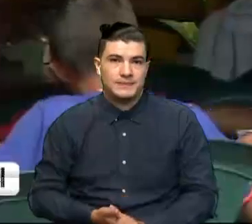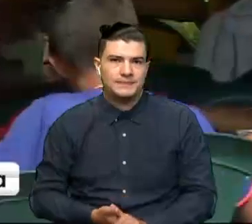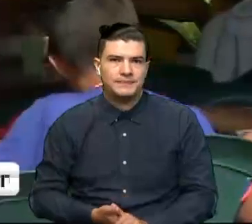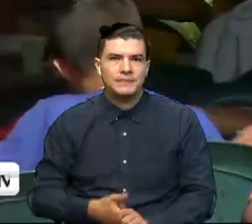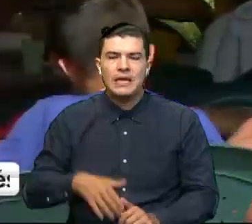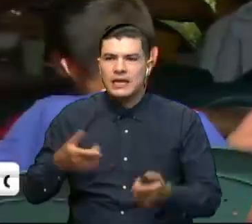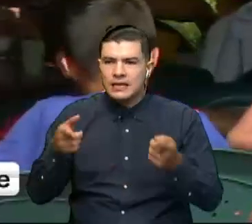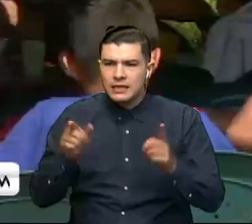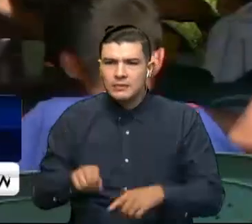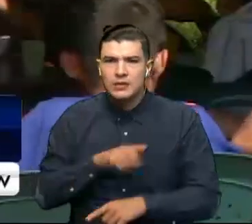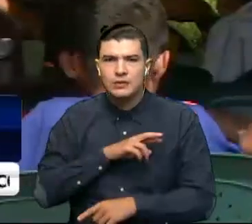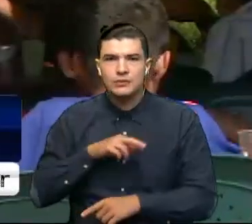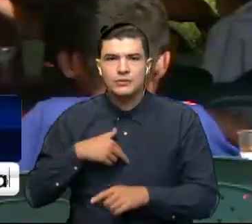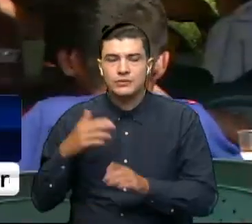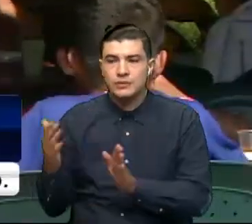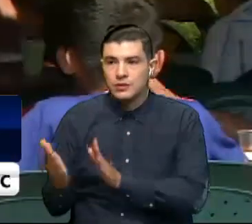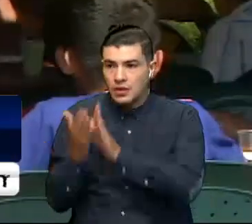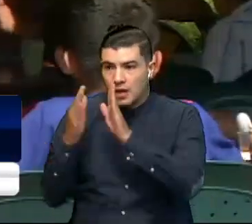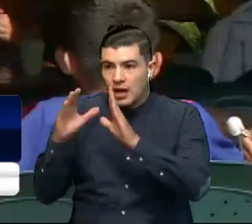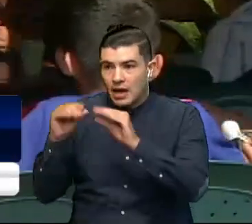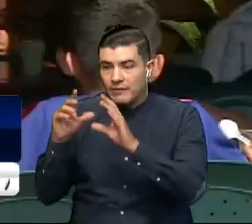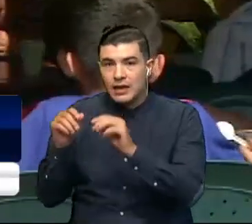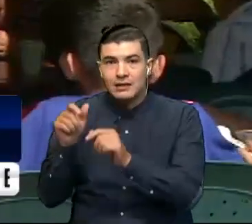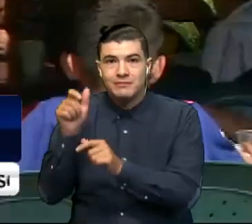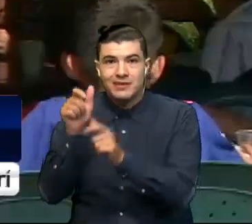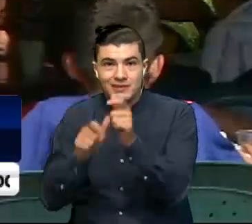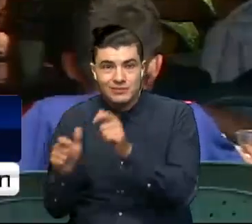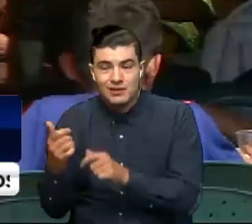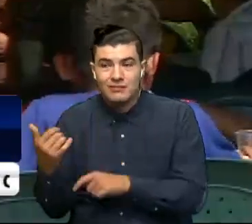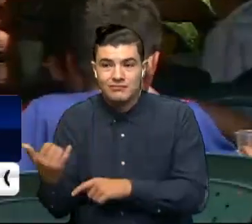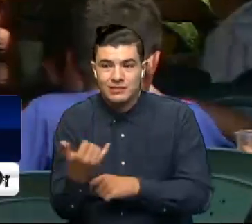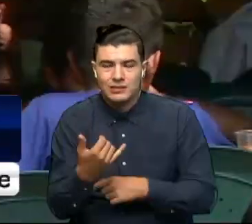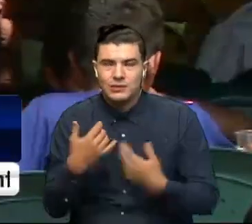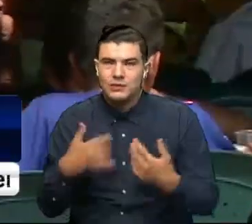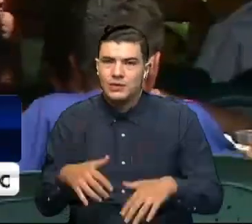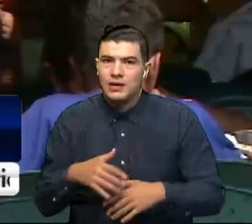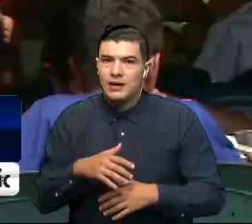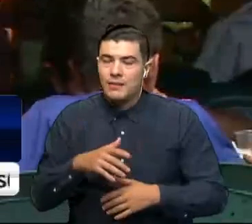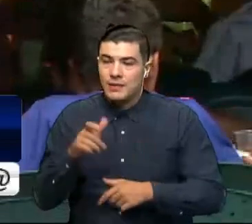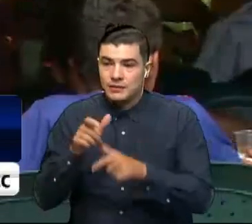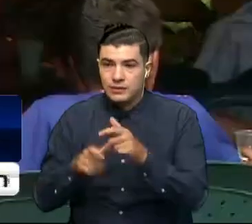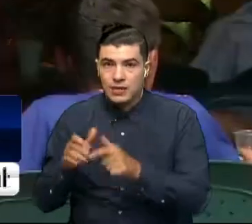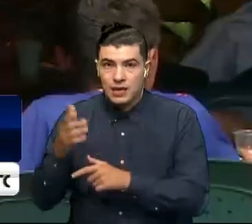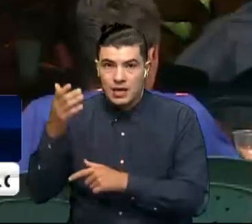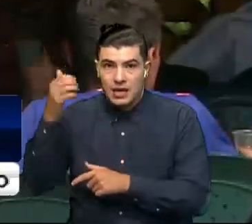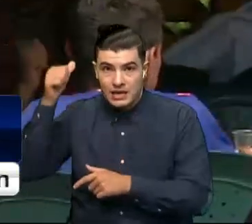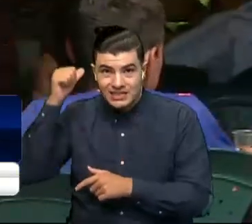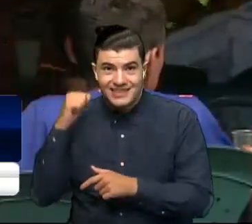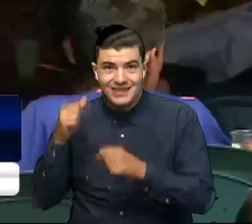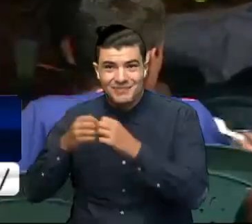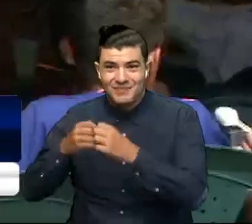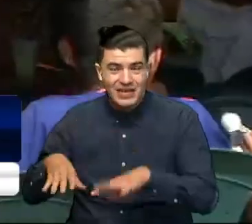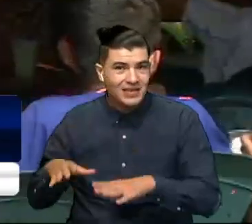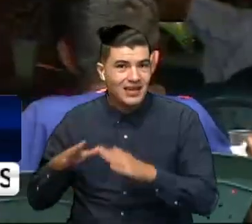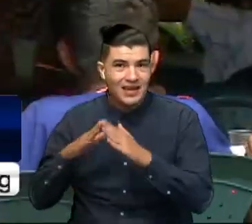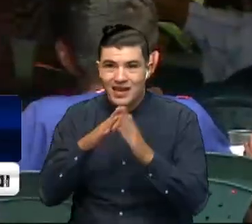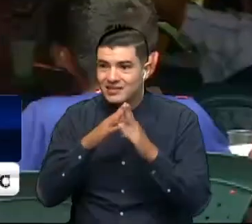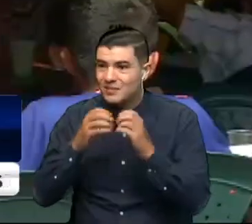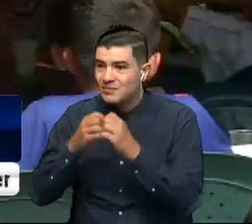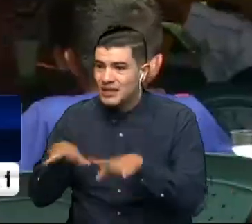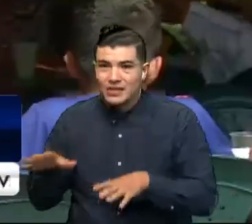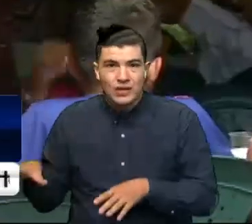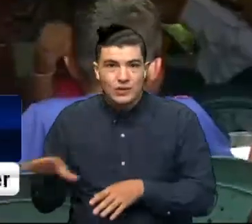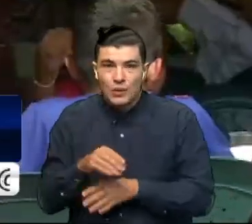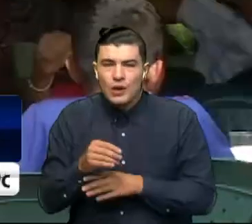Pero también hablamos con personas damnificadas, con personas afectadas, personas que realmente pues lo perdieron todo.